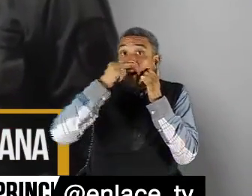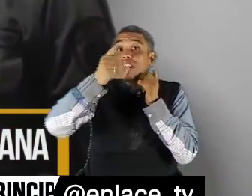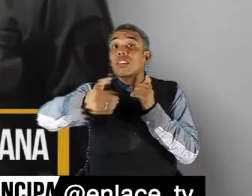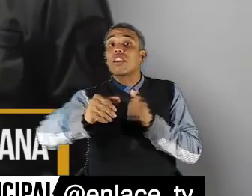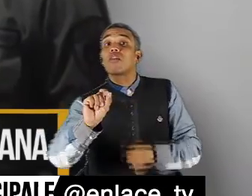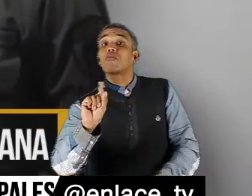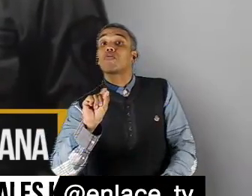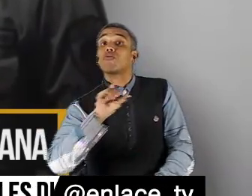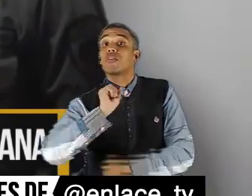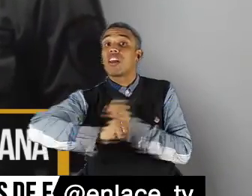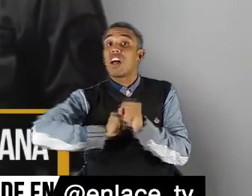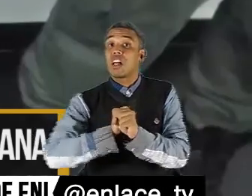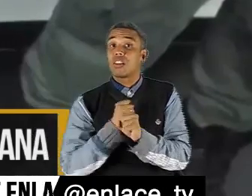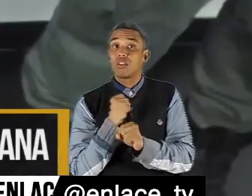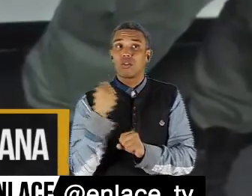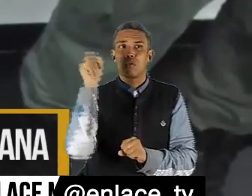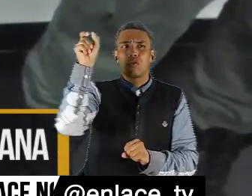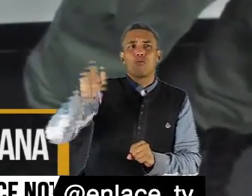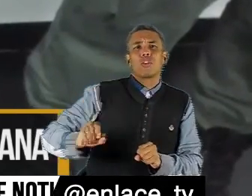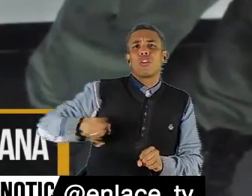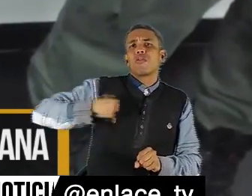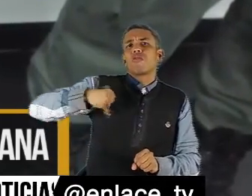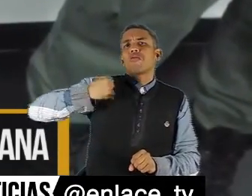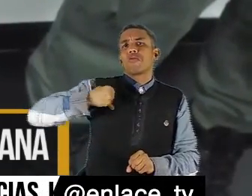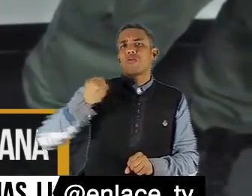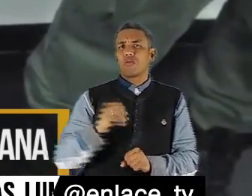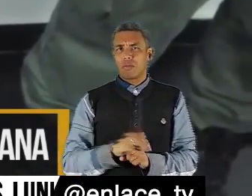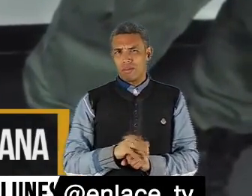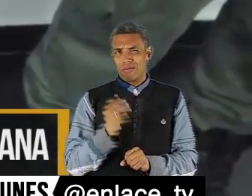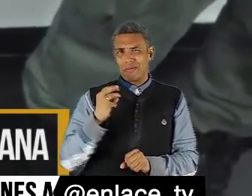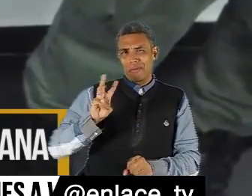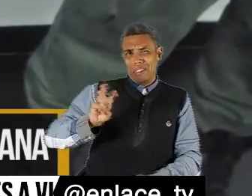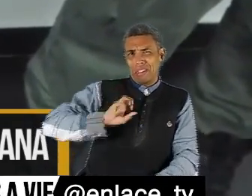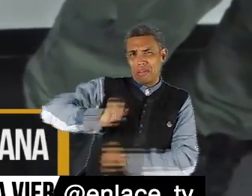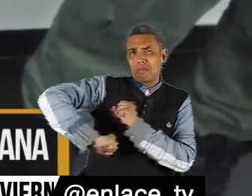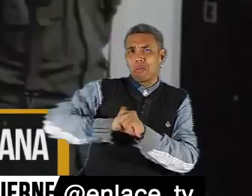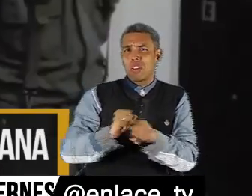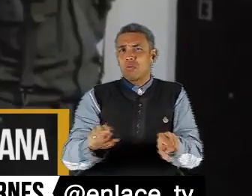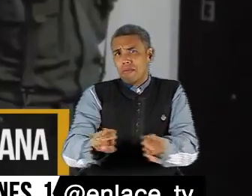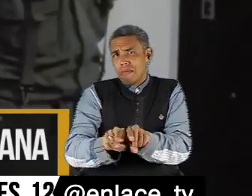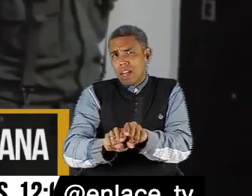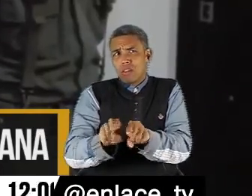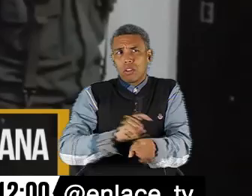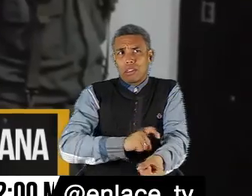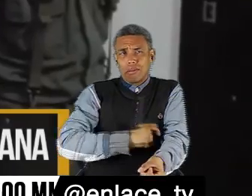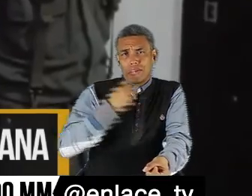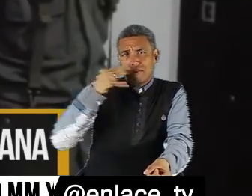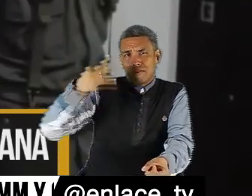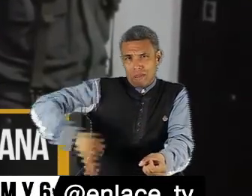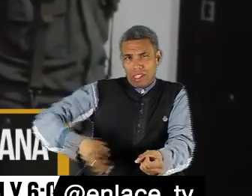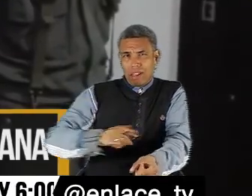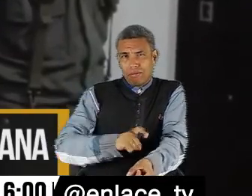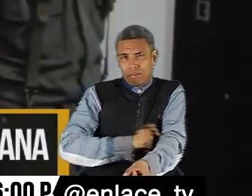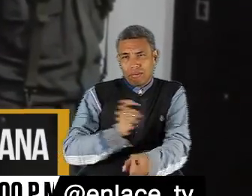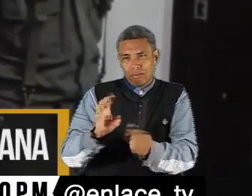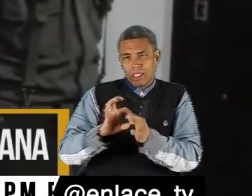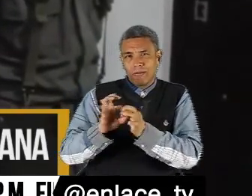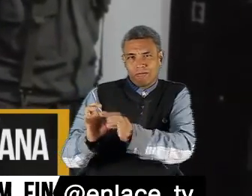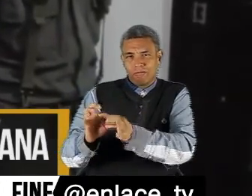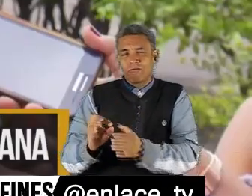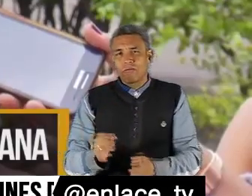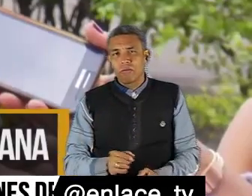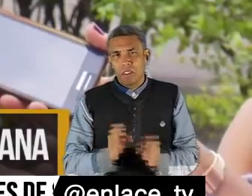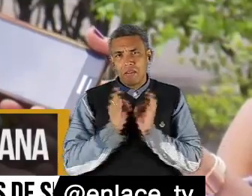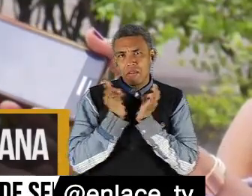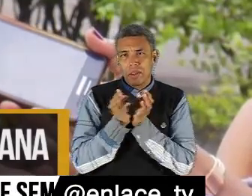es tocada por un sujeto, quien es el hermano, en sus partes íntimas. Inmediatamente pues la señora